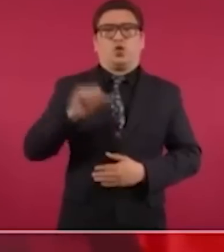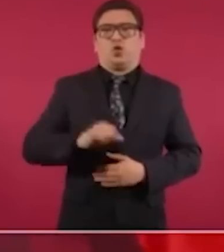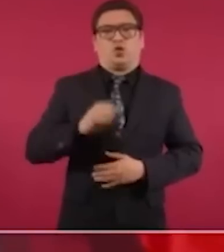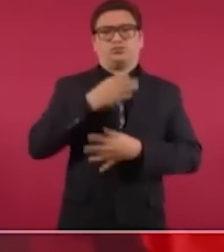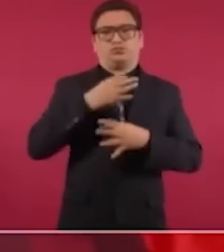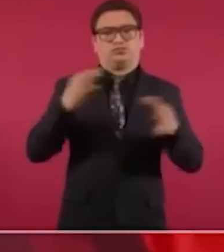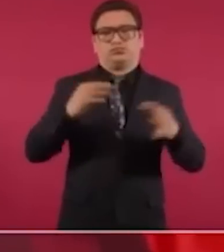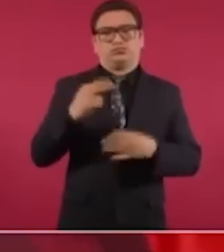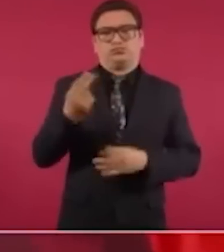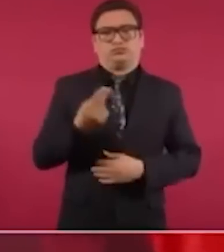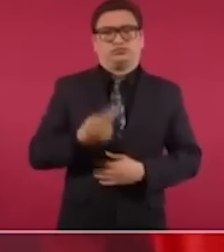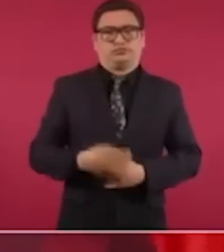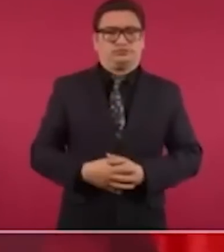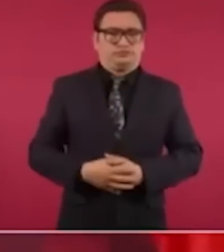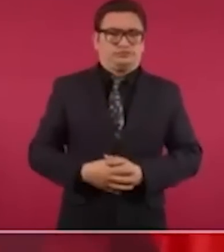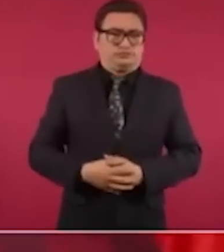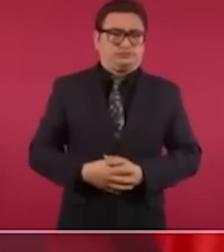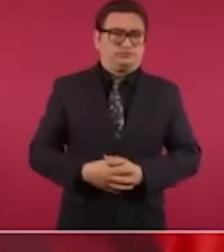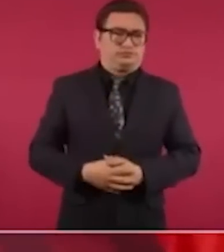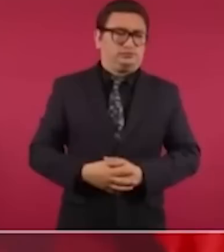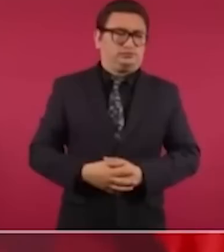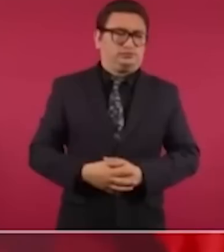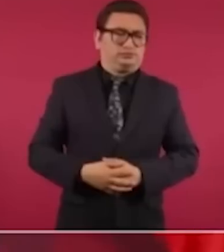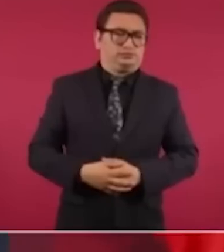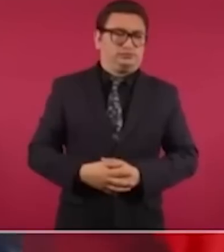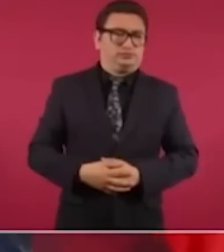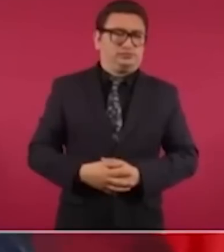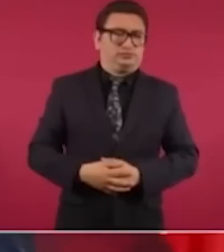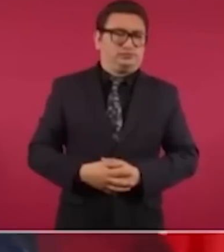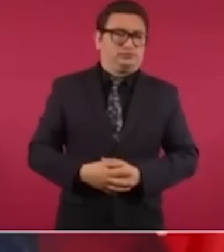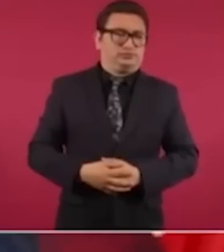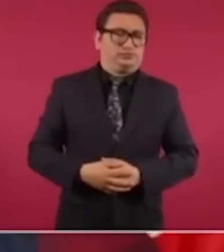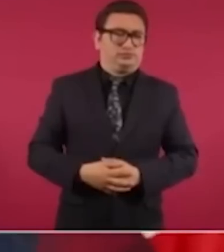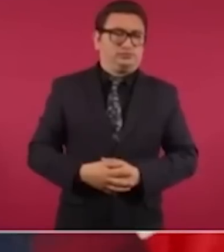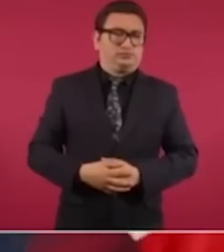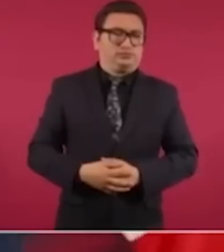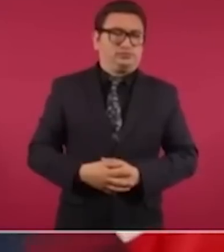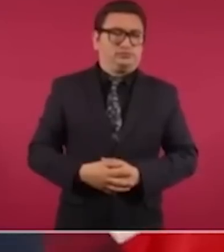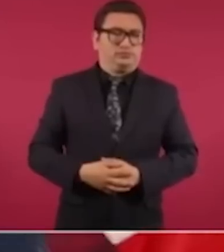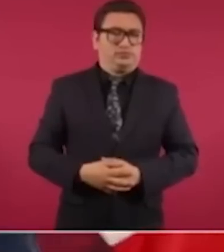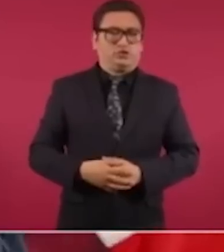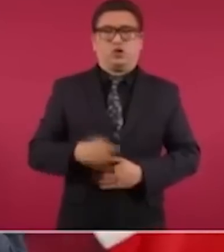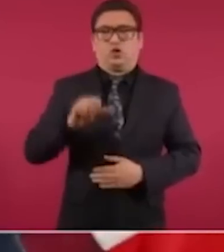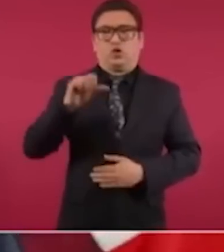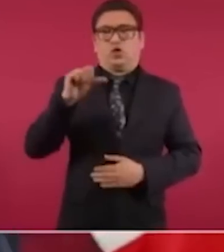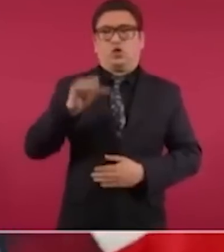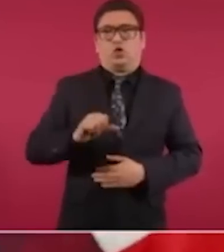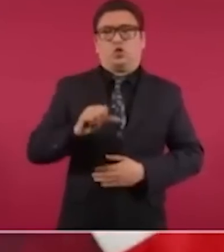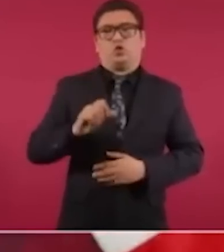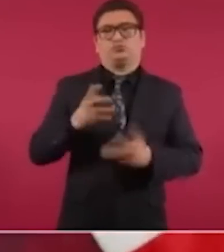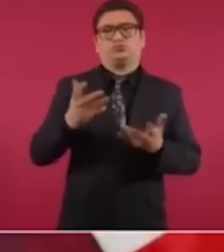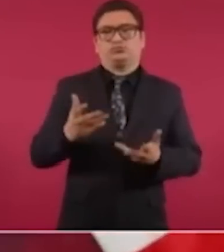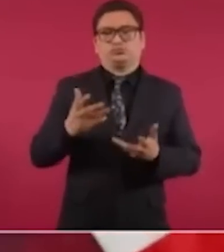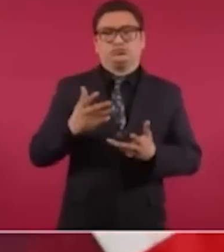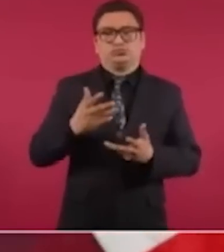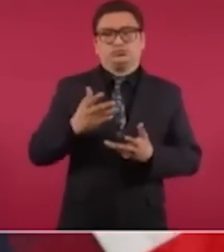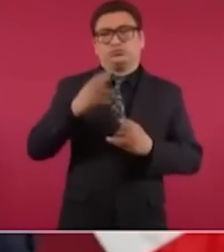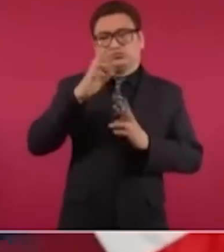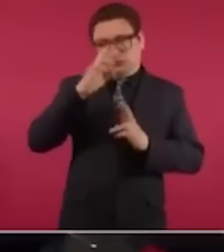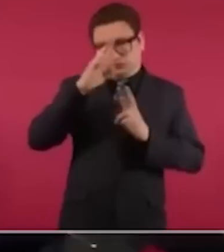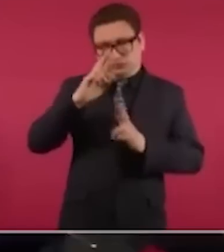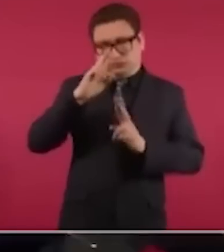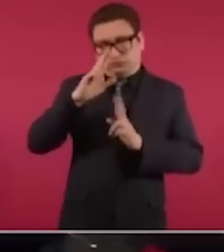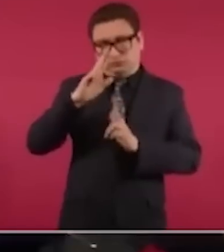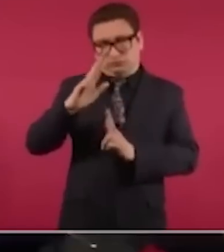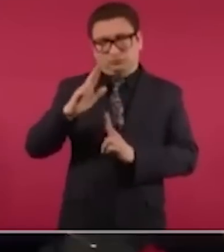precisamente por respeto a ella Este hoy la idea hacerle un homenaje